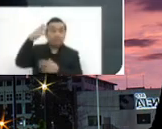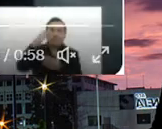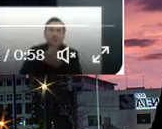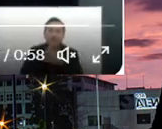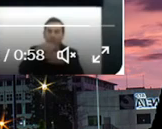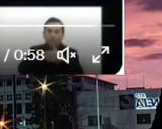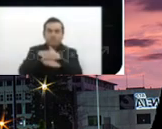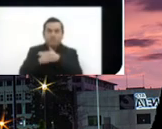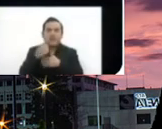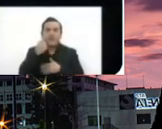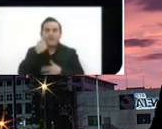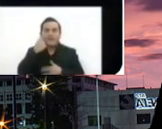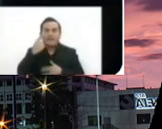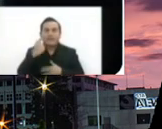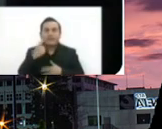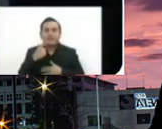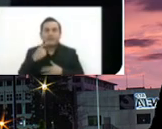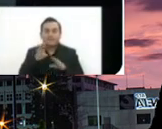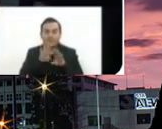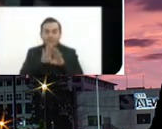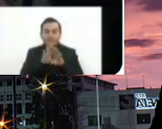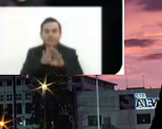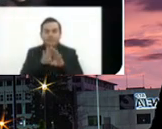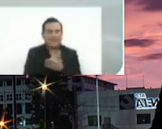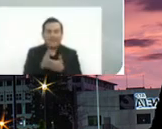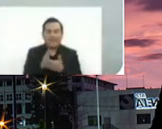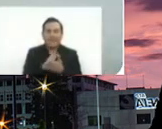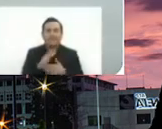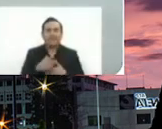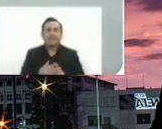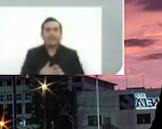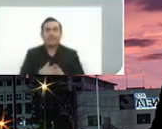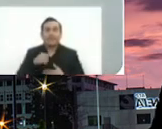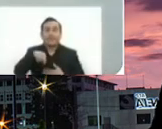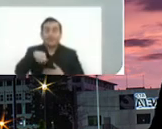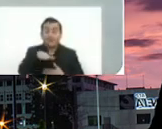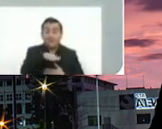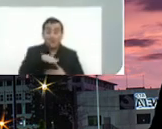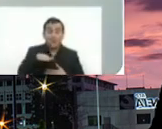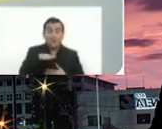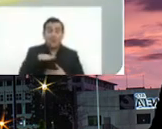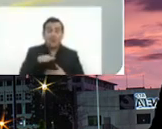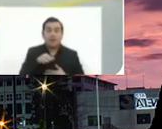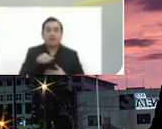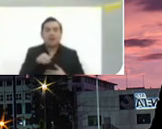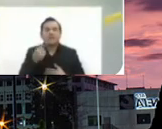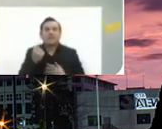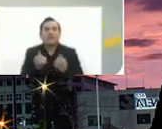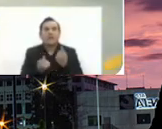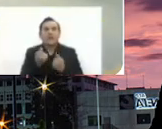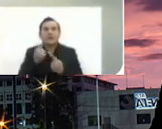todo. Este es tu canal, La Nueva Revolución de El Salvador. Hasta pronto.